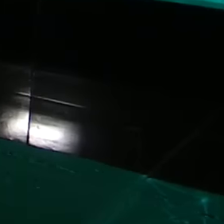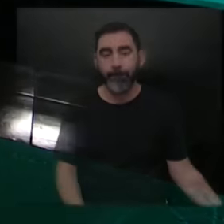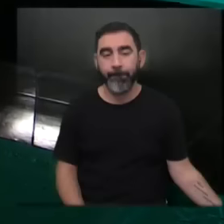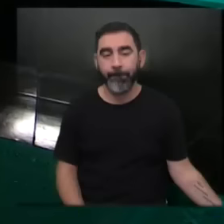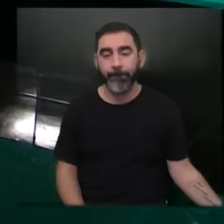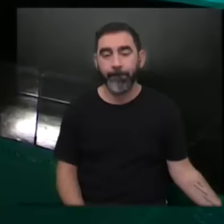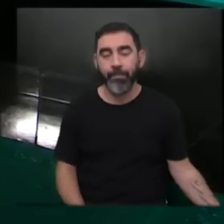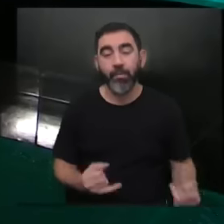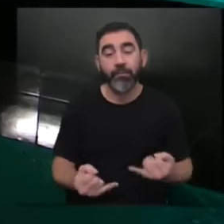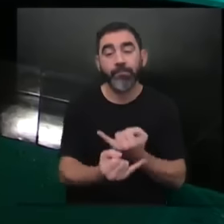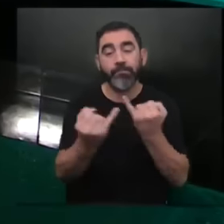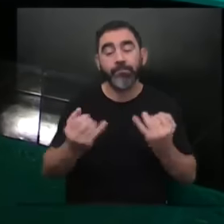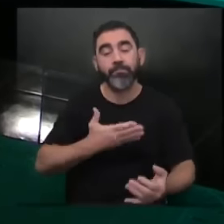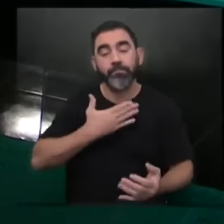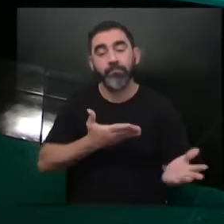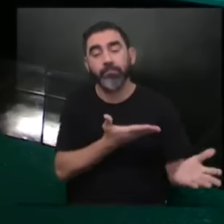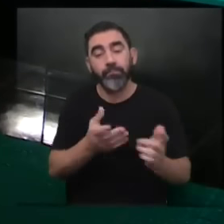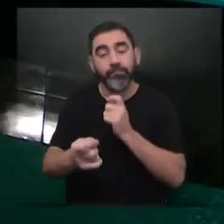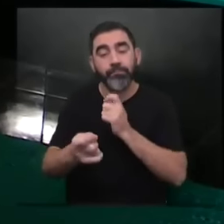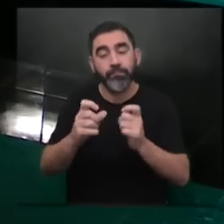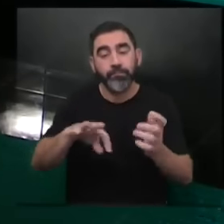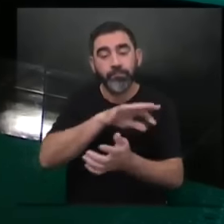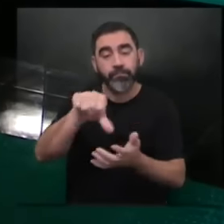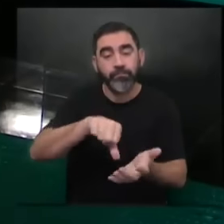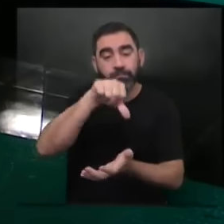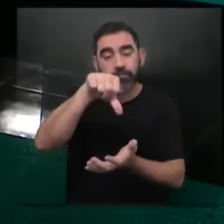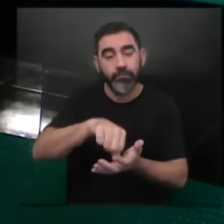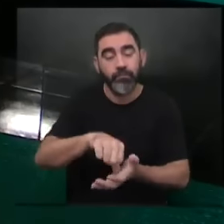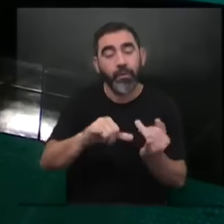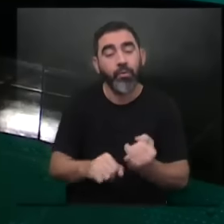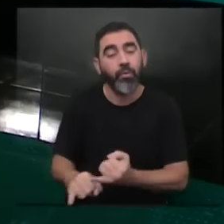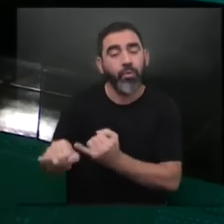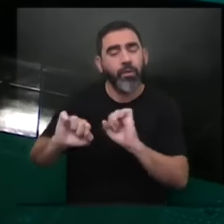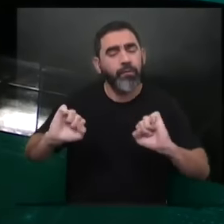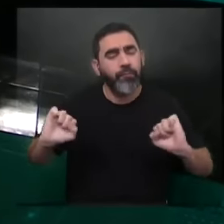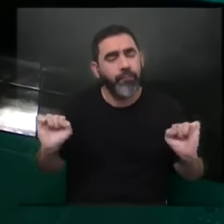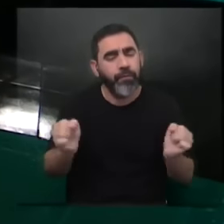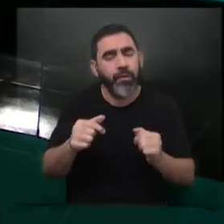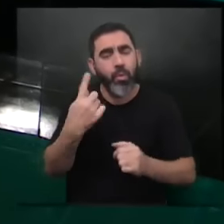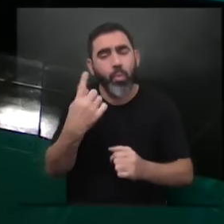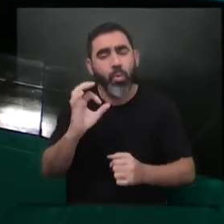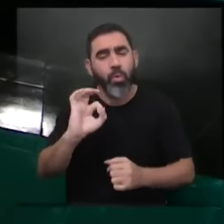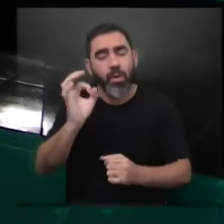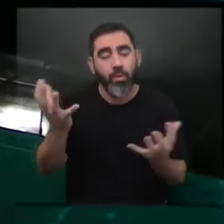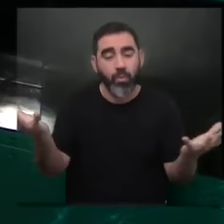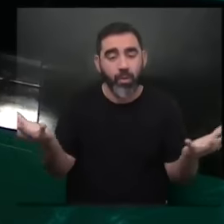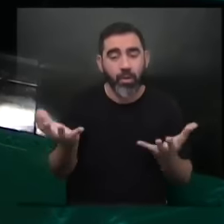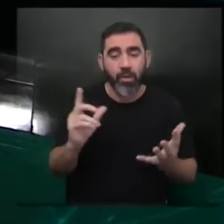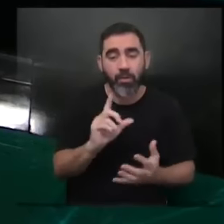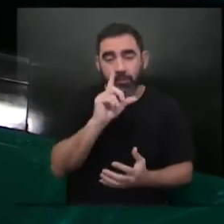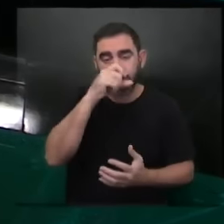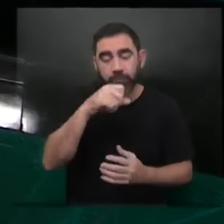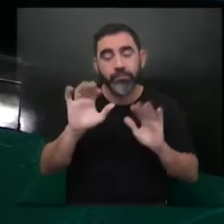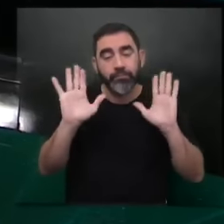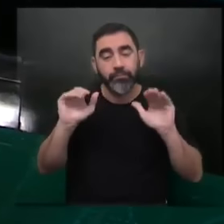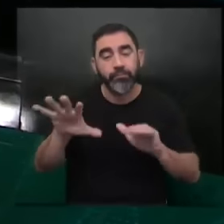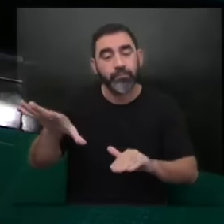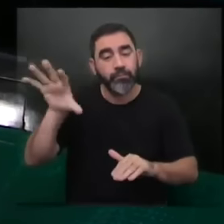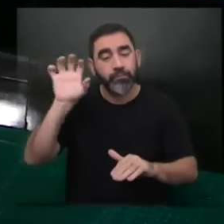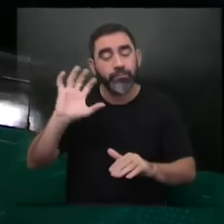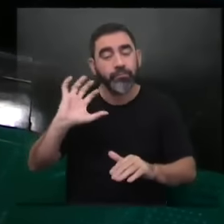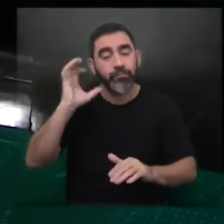muy buenos días es un gusto recibirlos con las primeras noticias de tv ciudad en una jornada muy fría 1 grado a esta hora de temperatura saludo cordial a